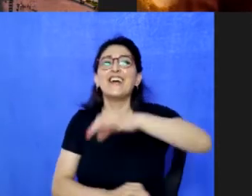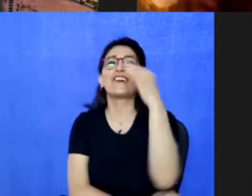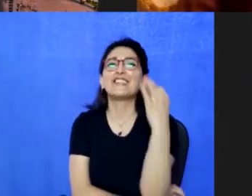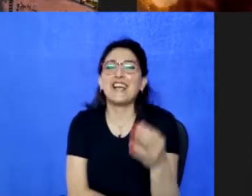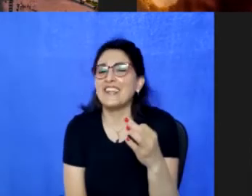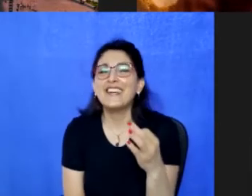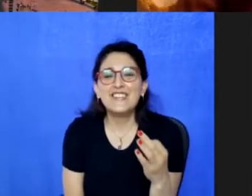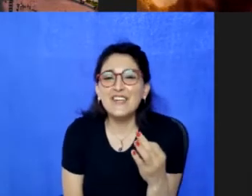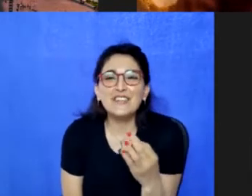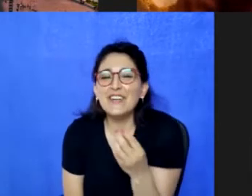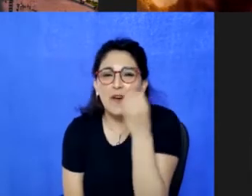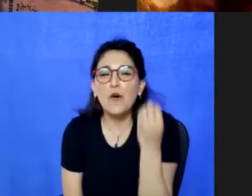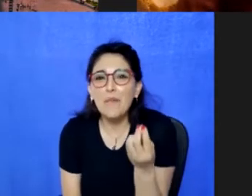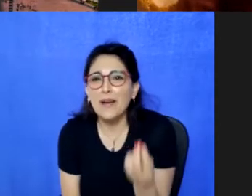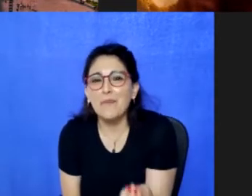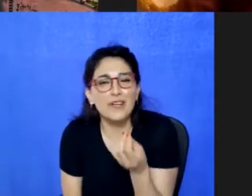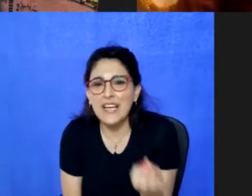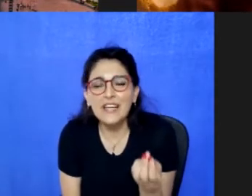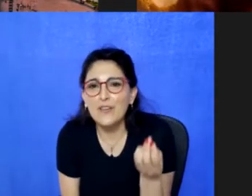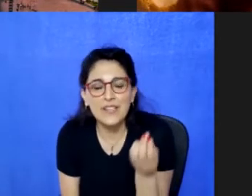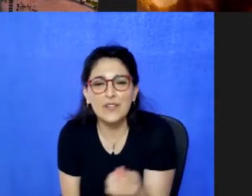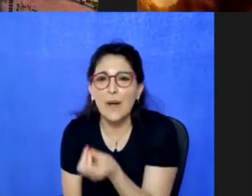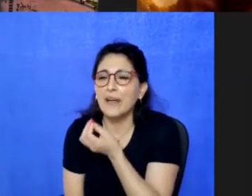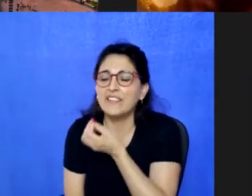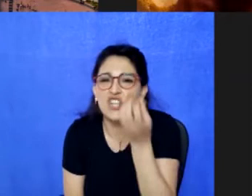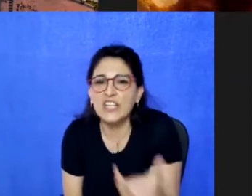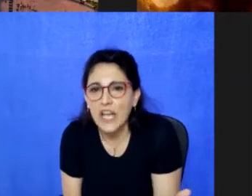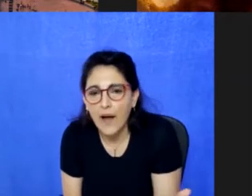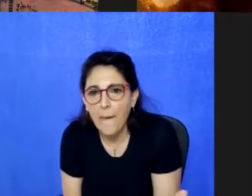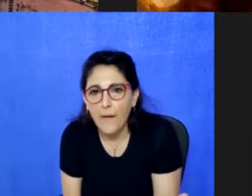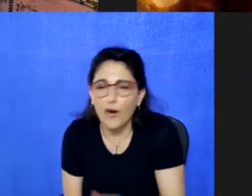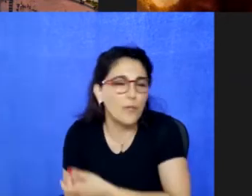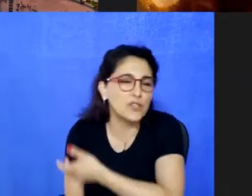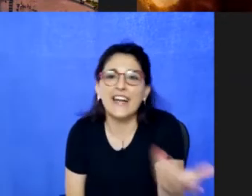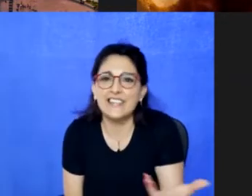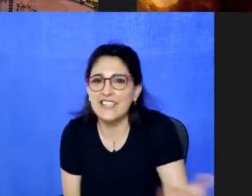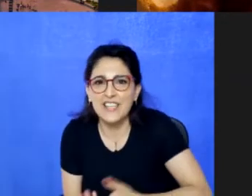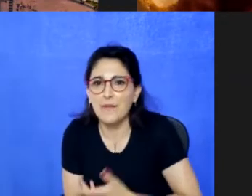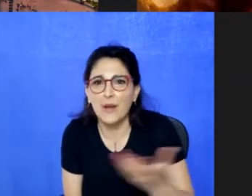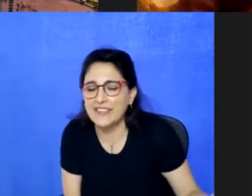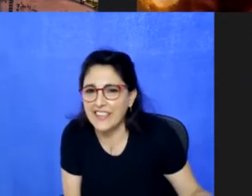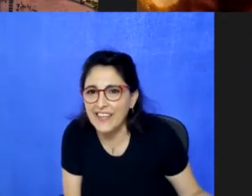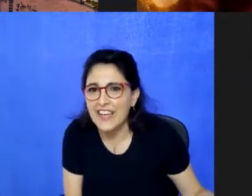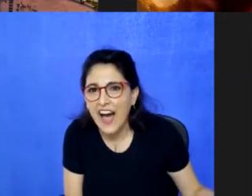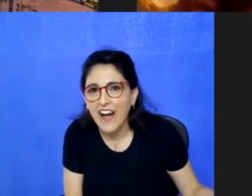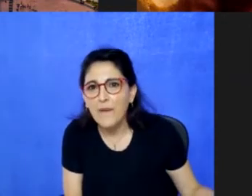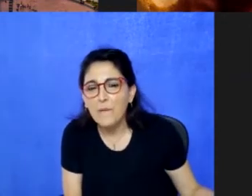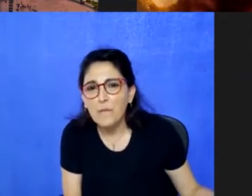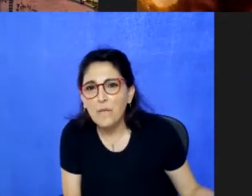Yo, escúchame, yo no tengo la culpa que en Buenos Aires no haya una pastichería, o como no. Sea que se llame una